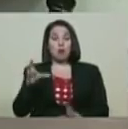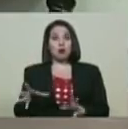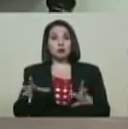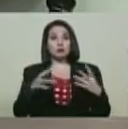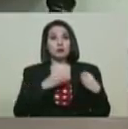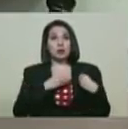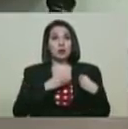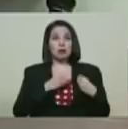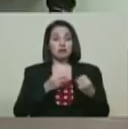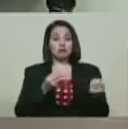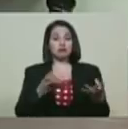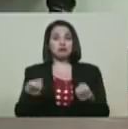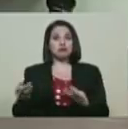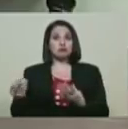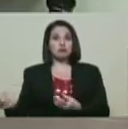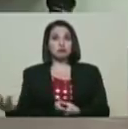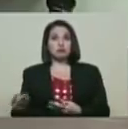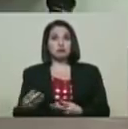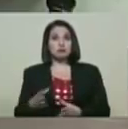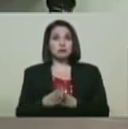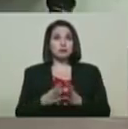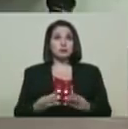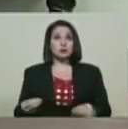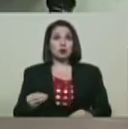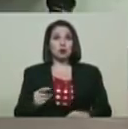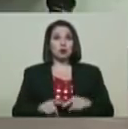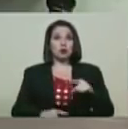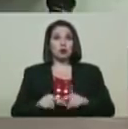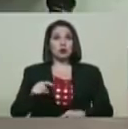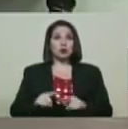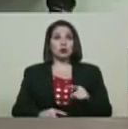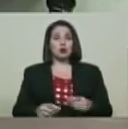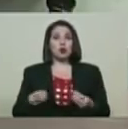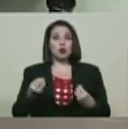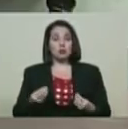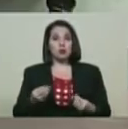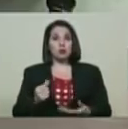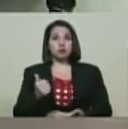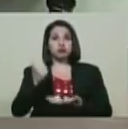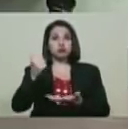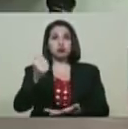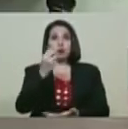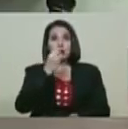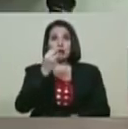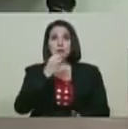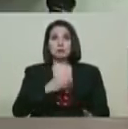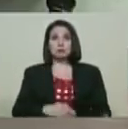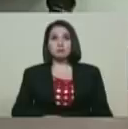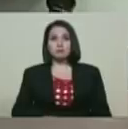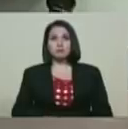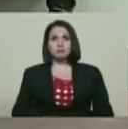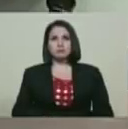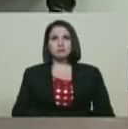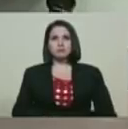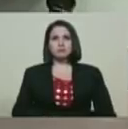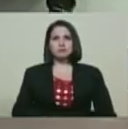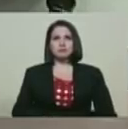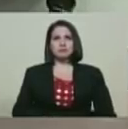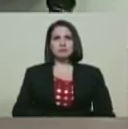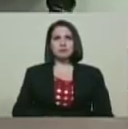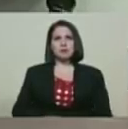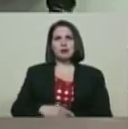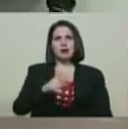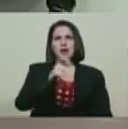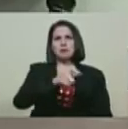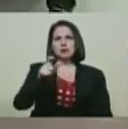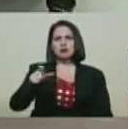distribución y el abastecimiento del hogar, cuando creé los CLAP, igualito. Mucha gente me dijo, no, eso no va a